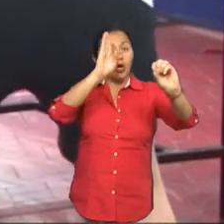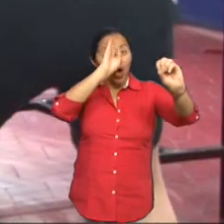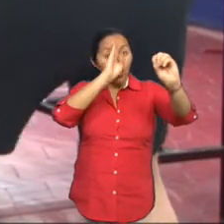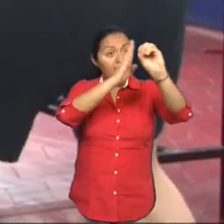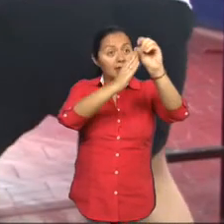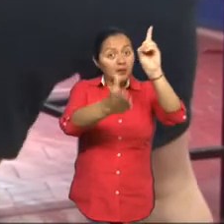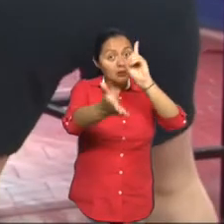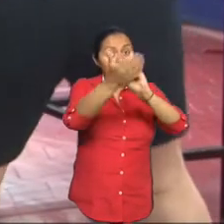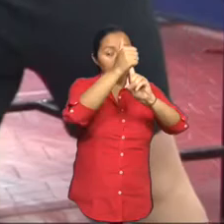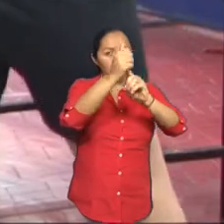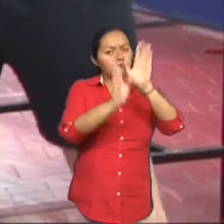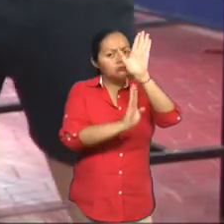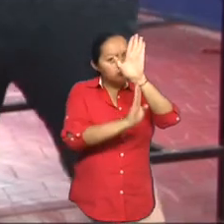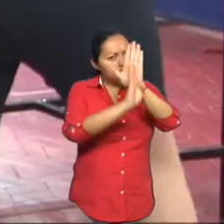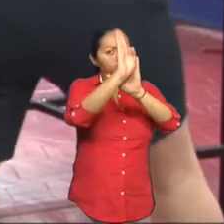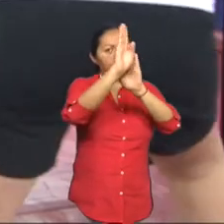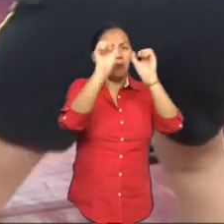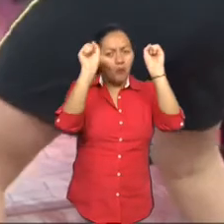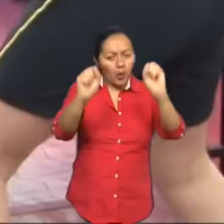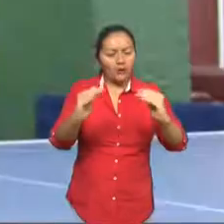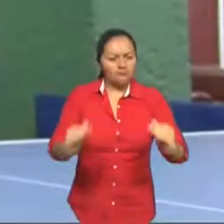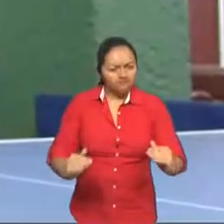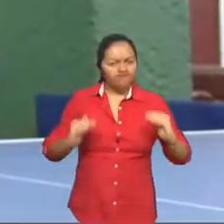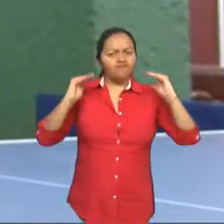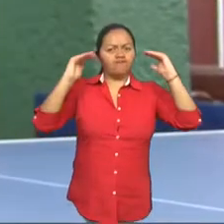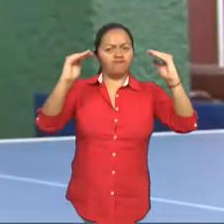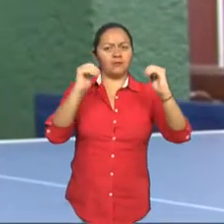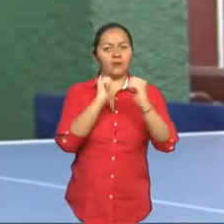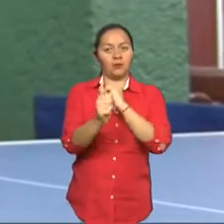de proyectarlos hacia el alto rendimiento deportivo.